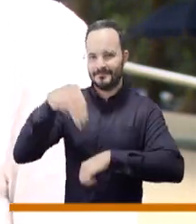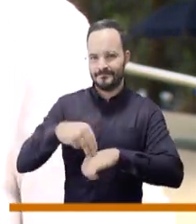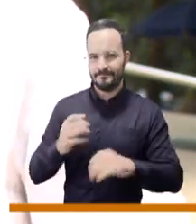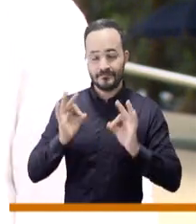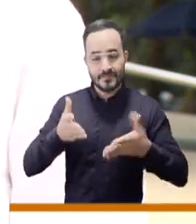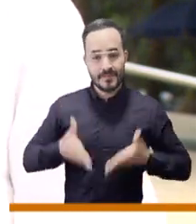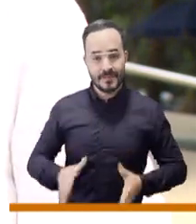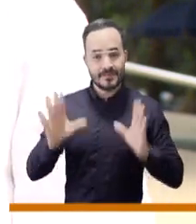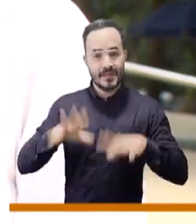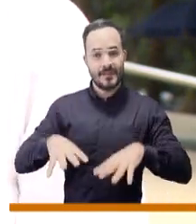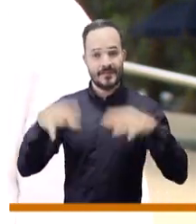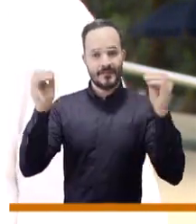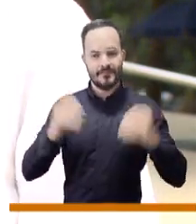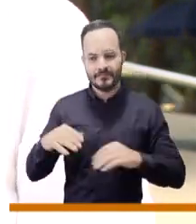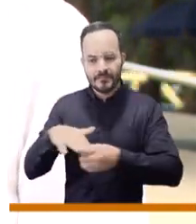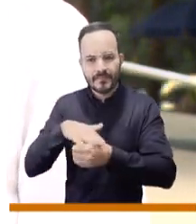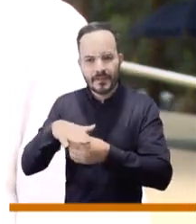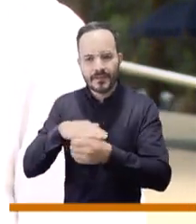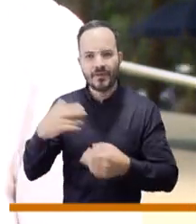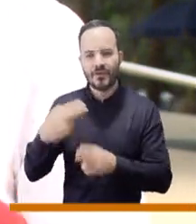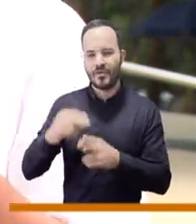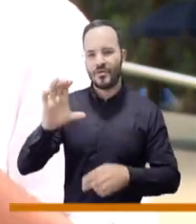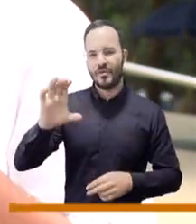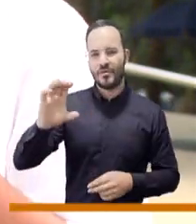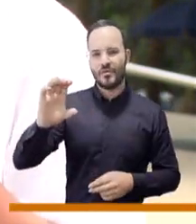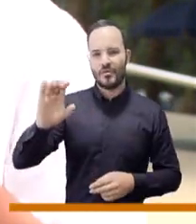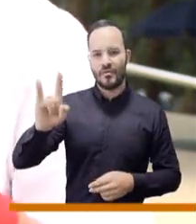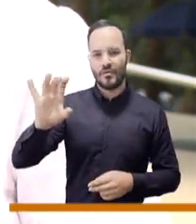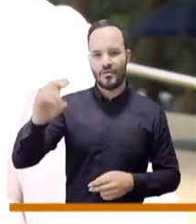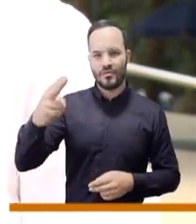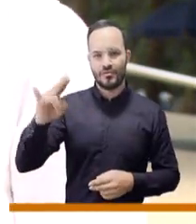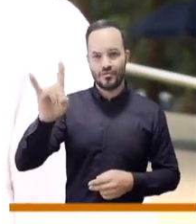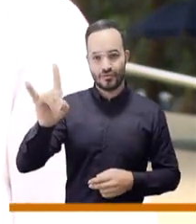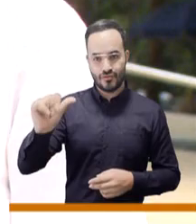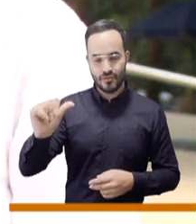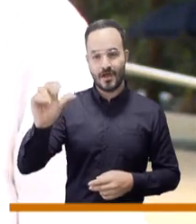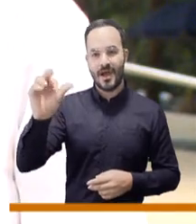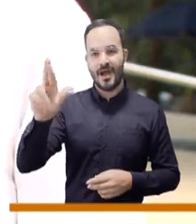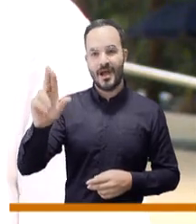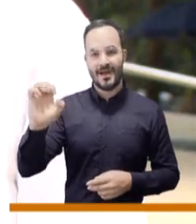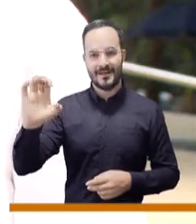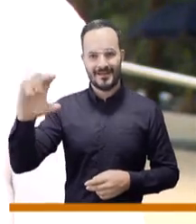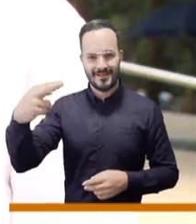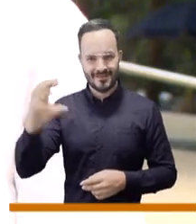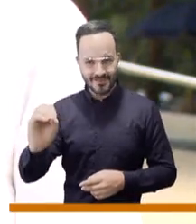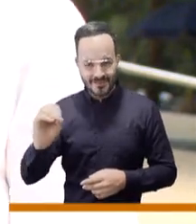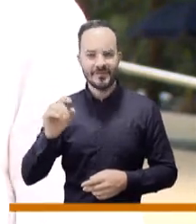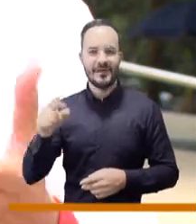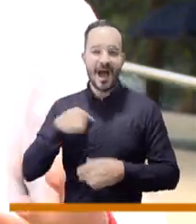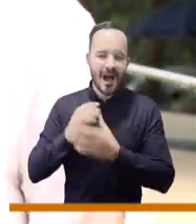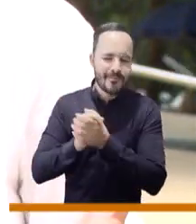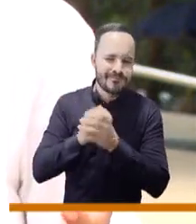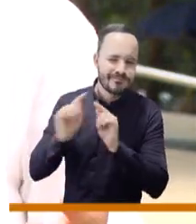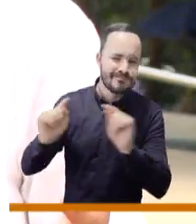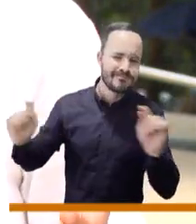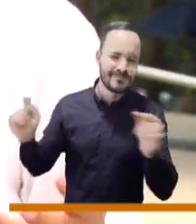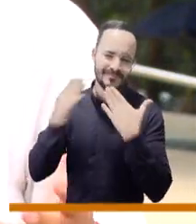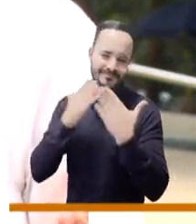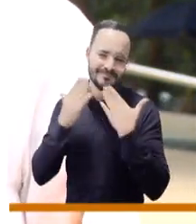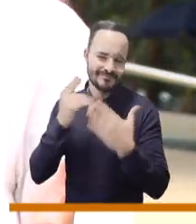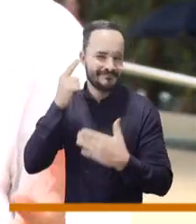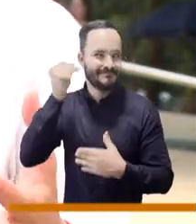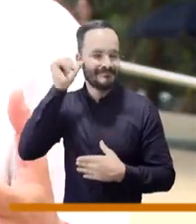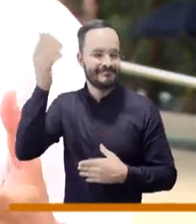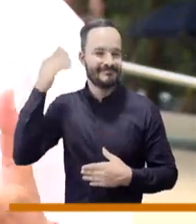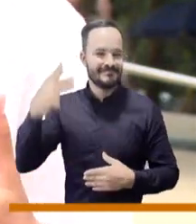apartado de una cuadra que se llama Cuchuarrecho. Aprovecho para saludar a mis amigas amadas. Ismaría Zapata no sería hoy quien es sin